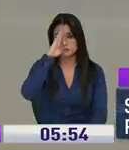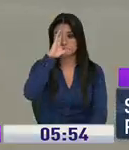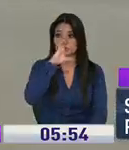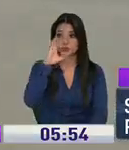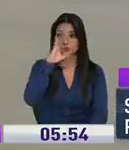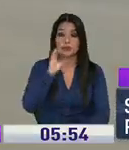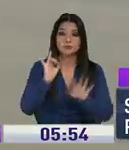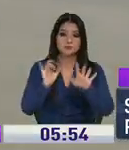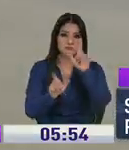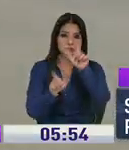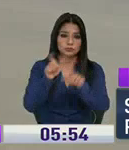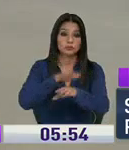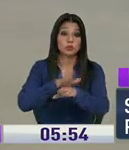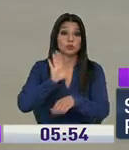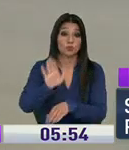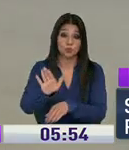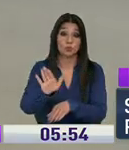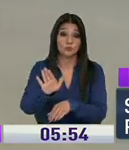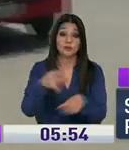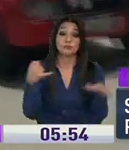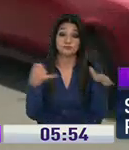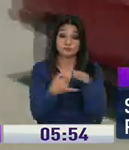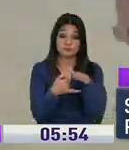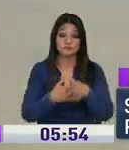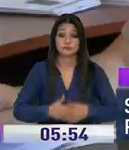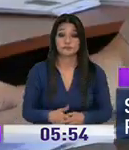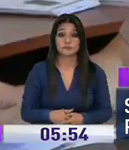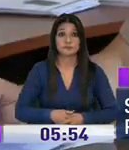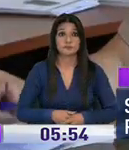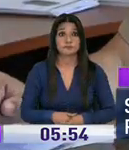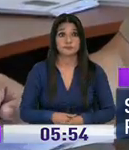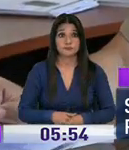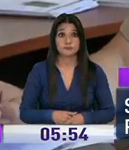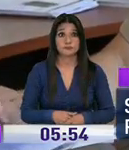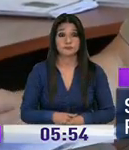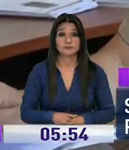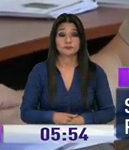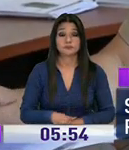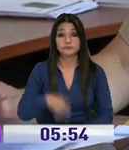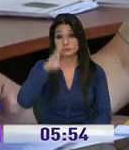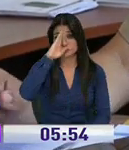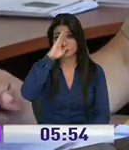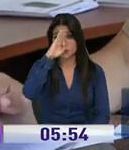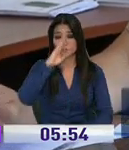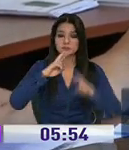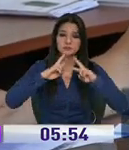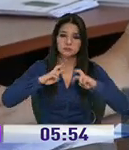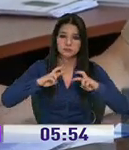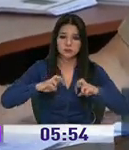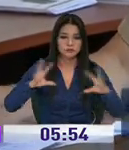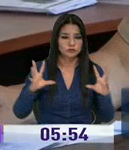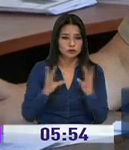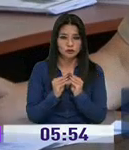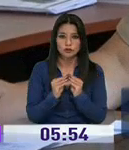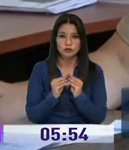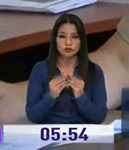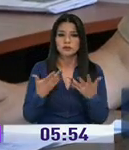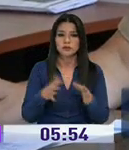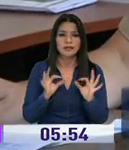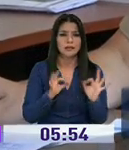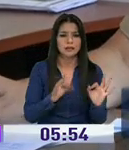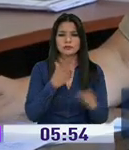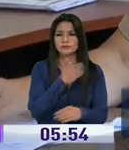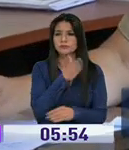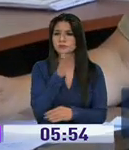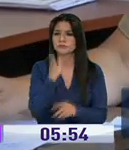de las personas que cometieron este execrable hecho. Las unidades de investigaciones de inteligencia están tras la pista de